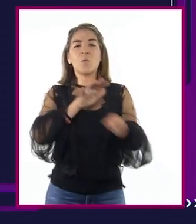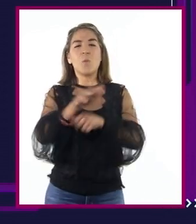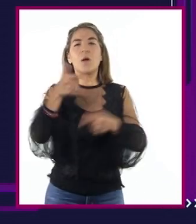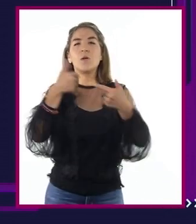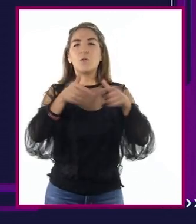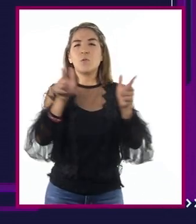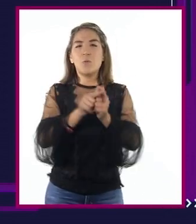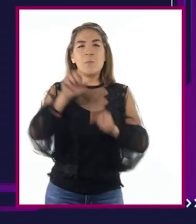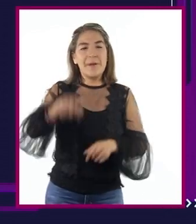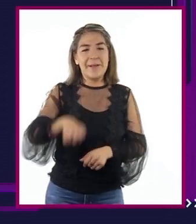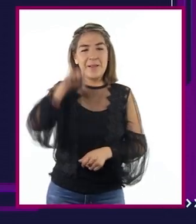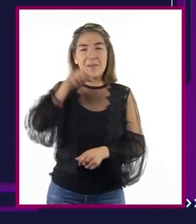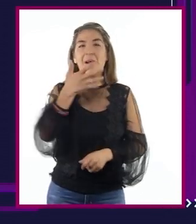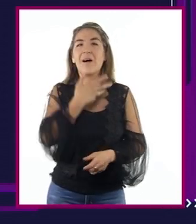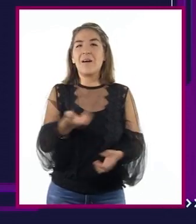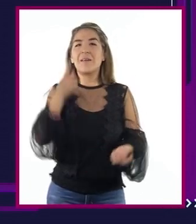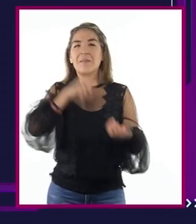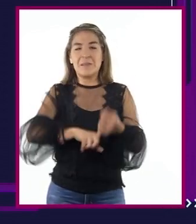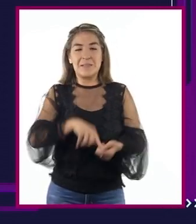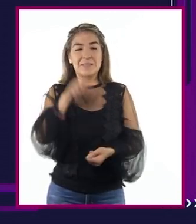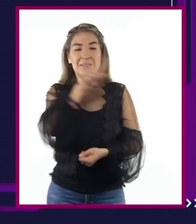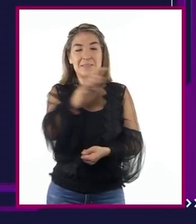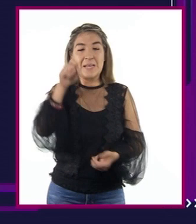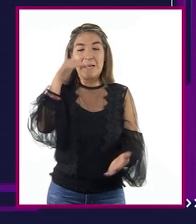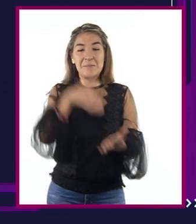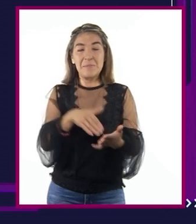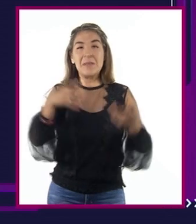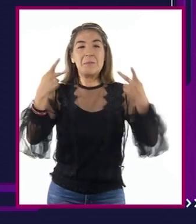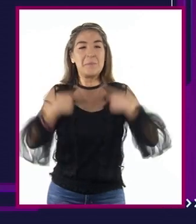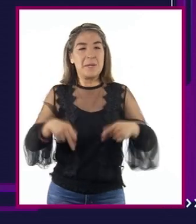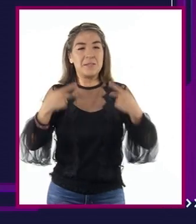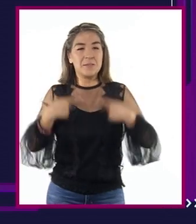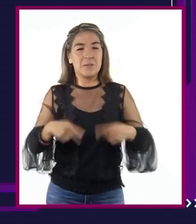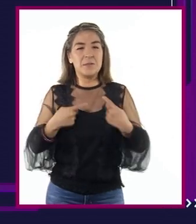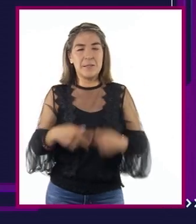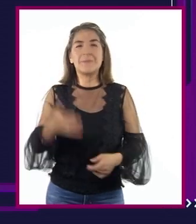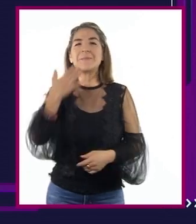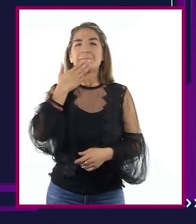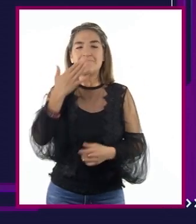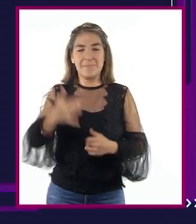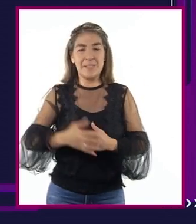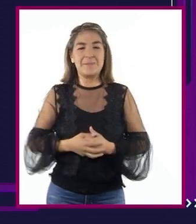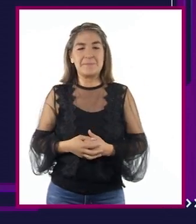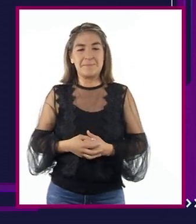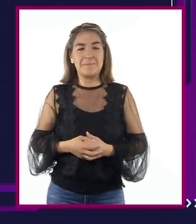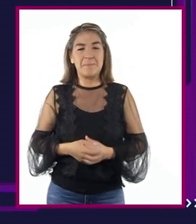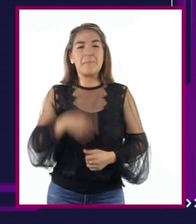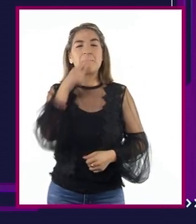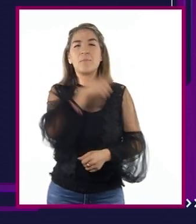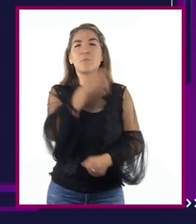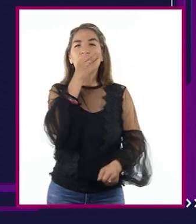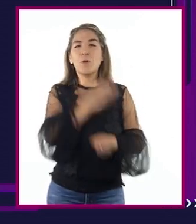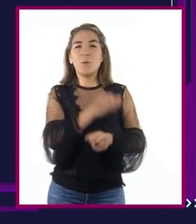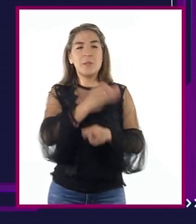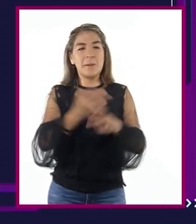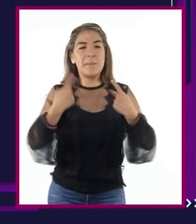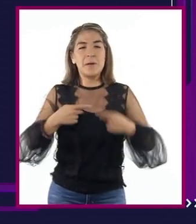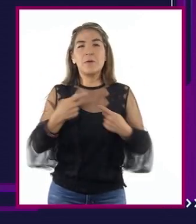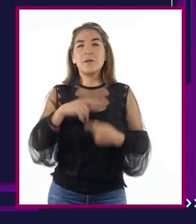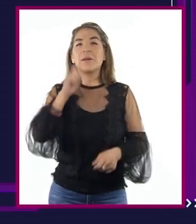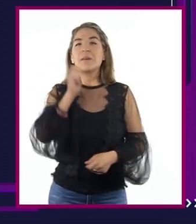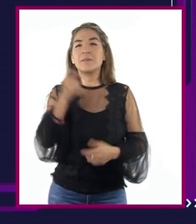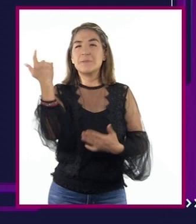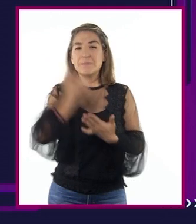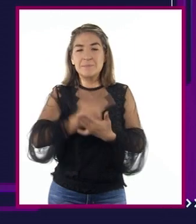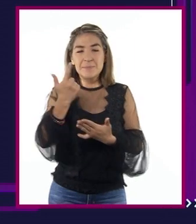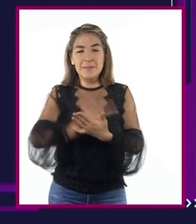hay aproximadamente 100,000 personas? Muy bien. Esta cantidad de habitantes corresponde a